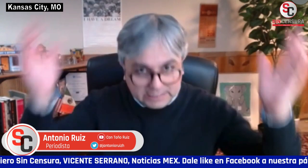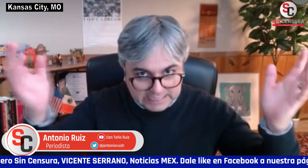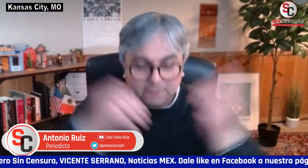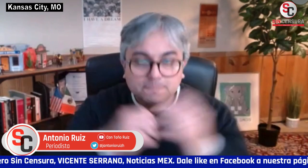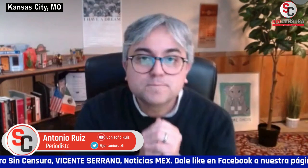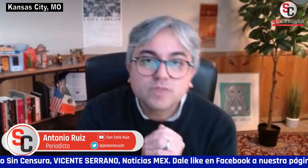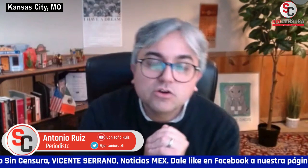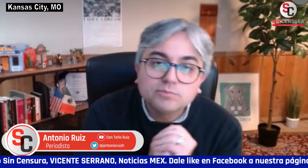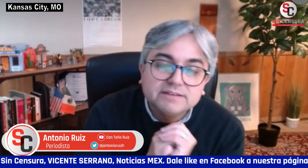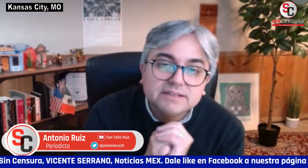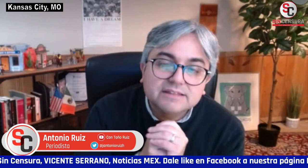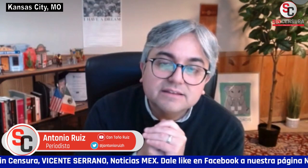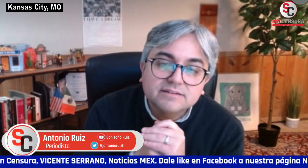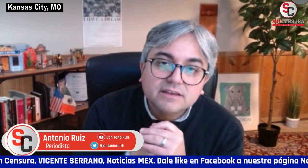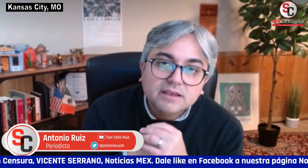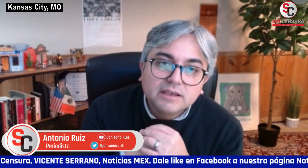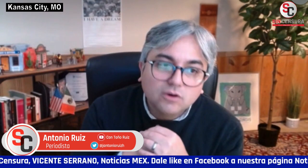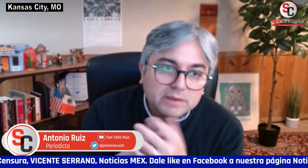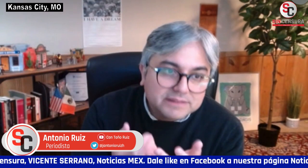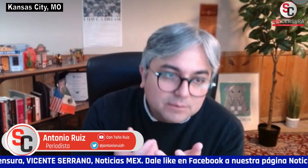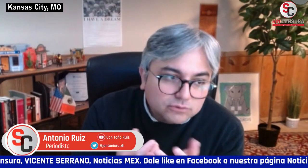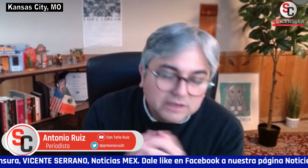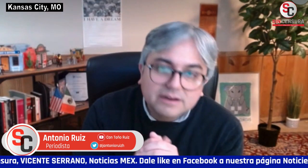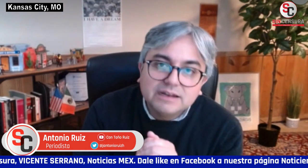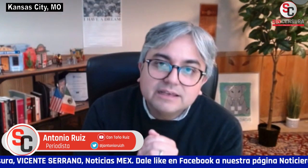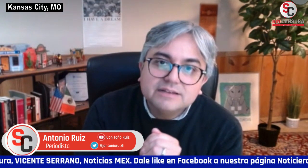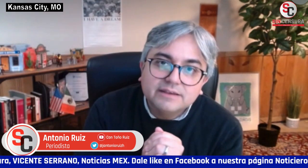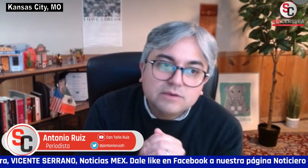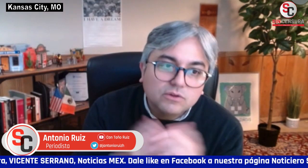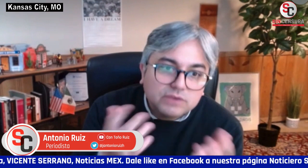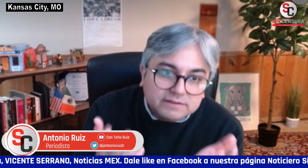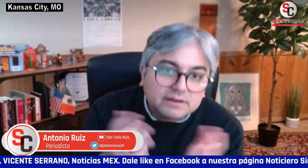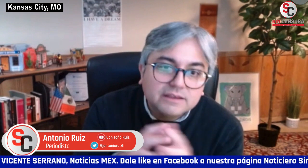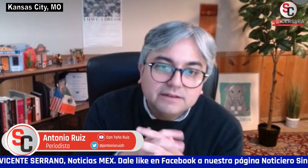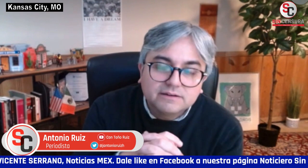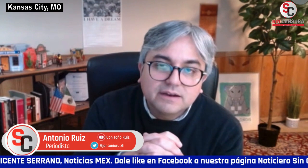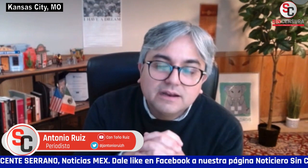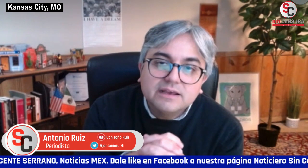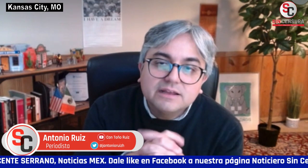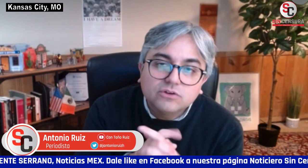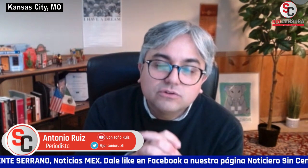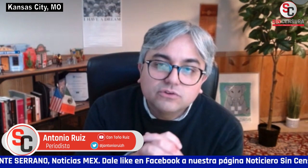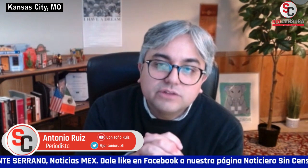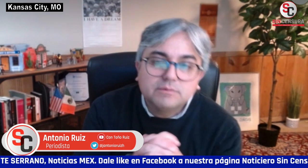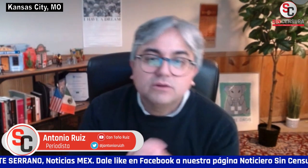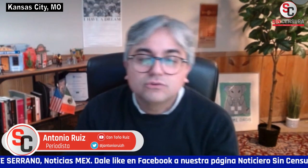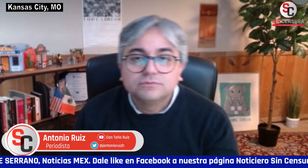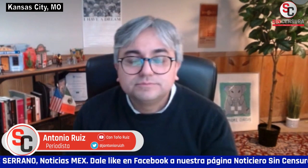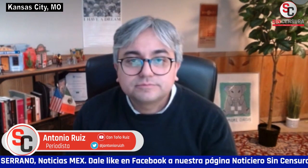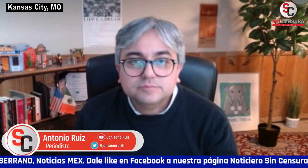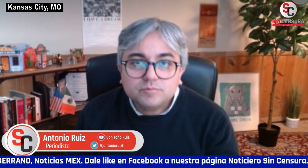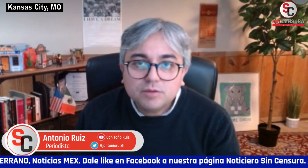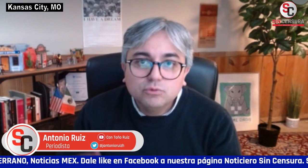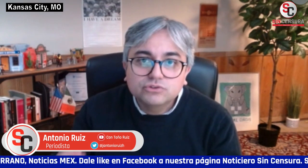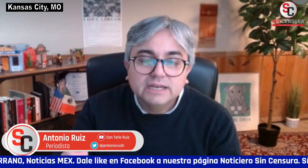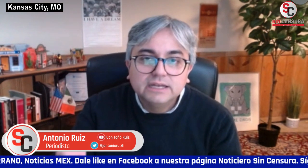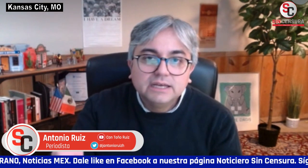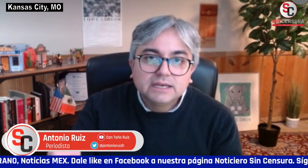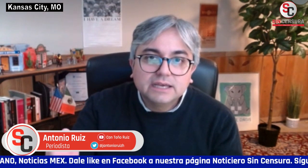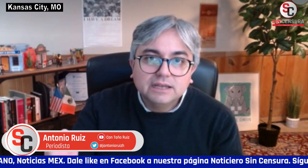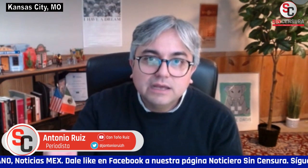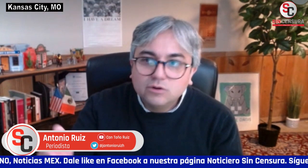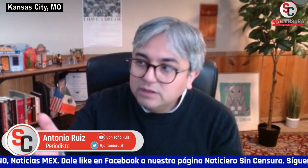es lo general, ¿no? Los presidentes obviamente buscan reelegirse y cuando ya se reeligen dos términos,